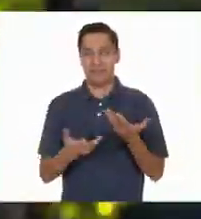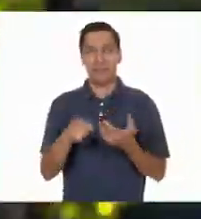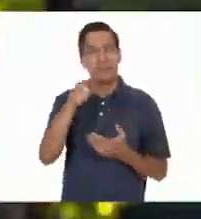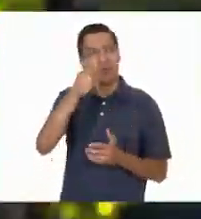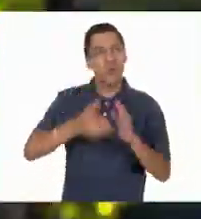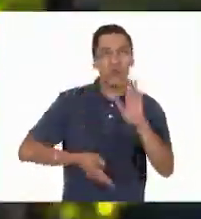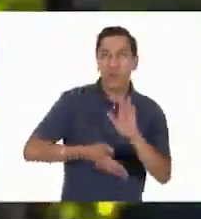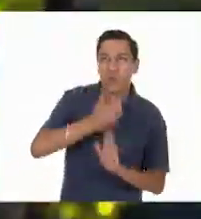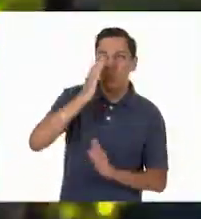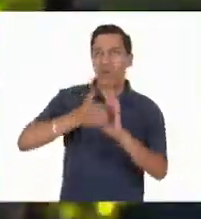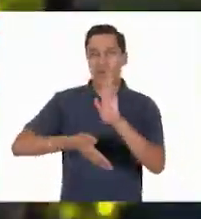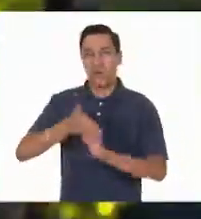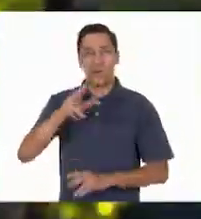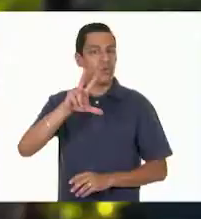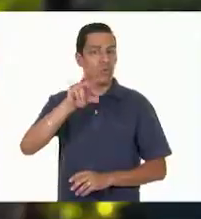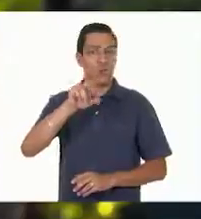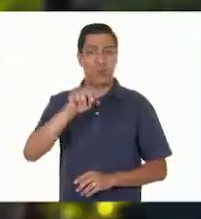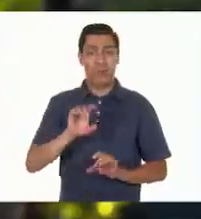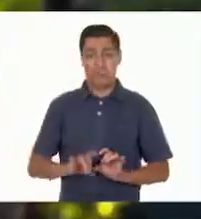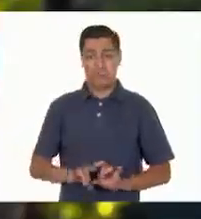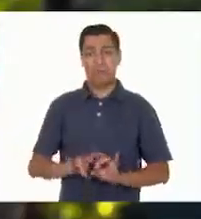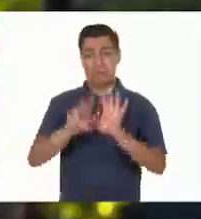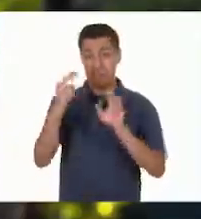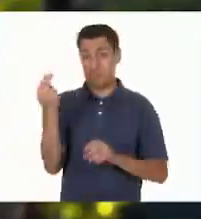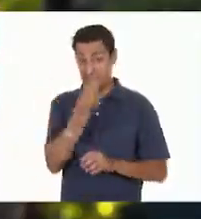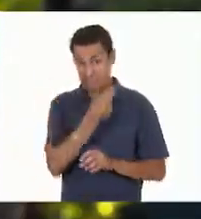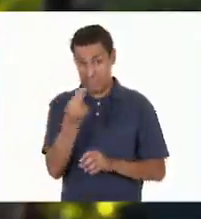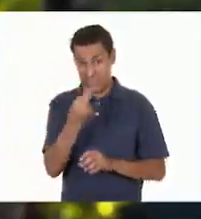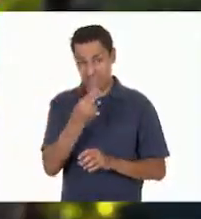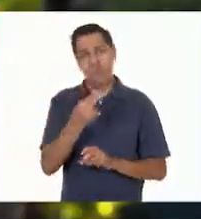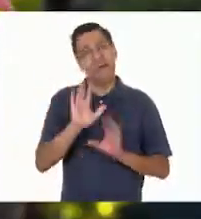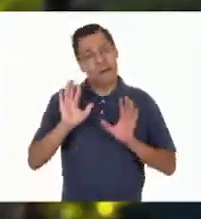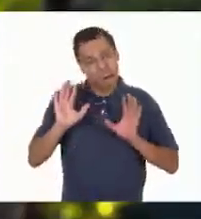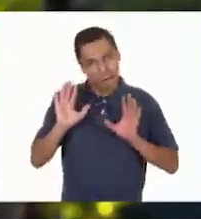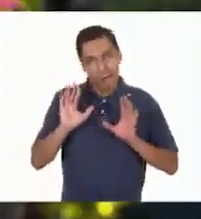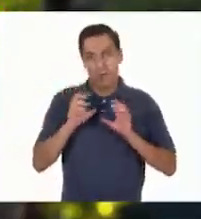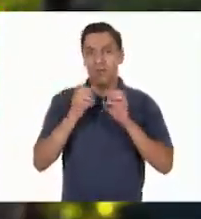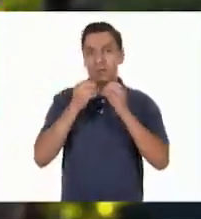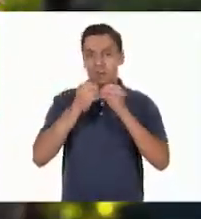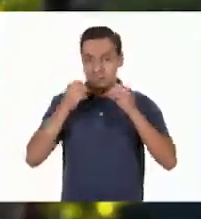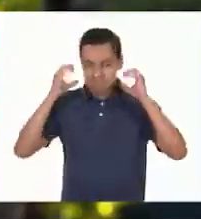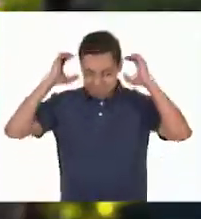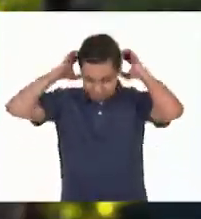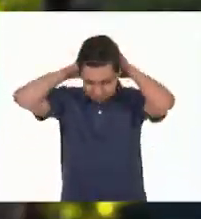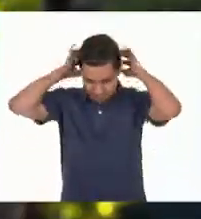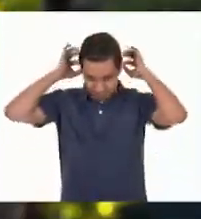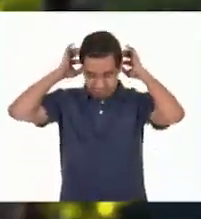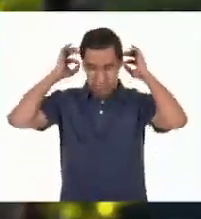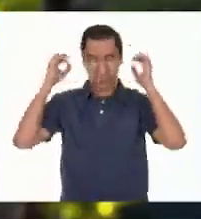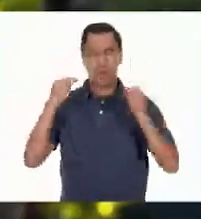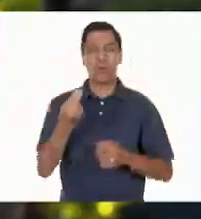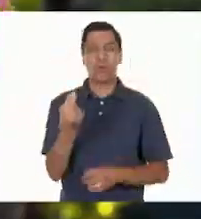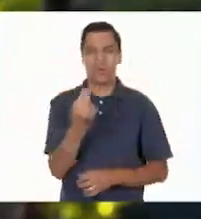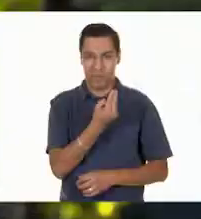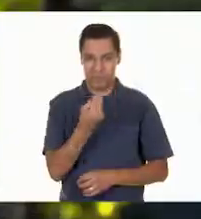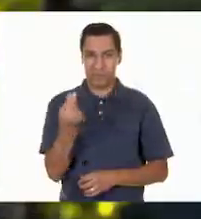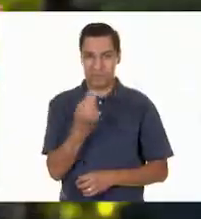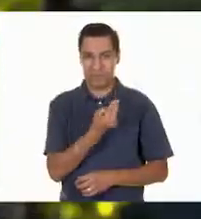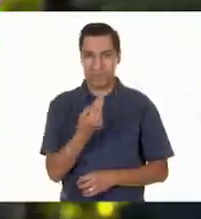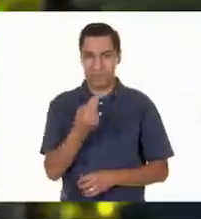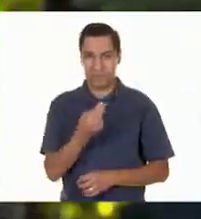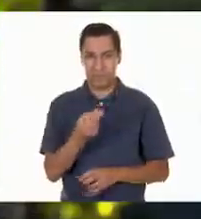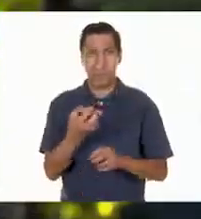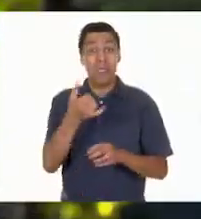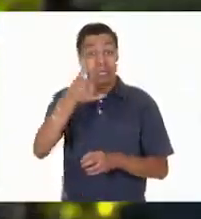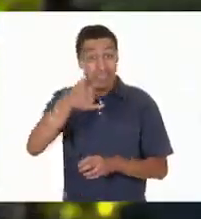no salir de casa a menos que sea muy necesario si lo haces utiliza el cubrebocas